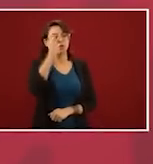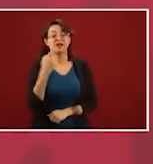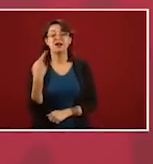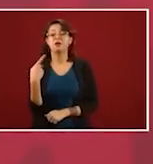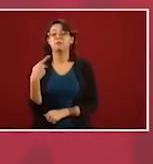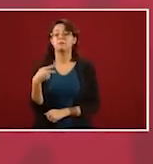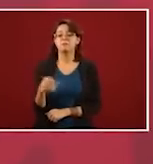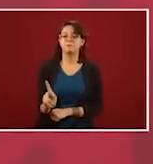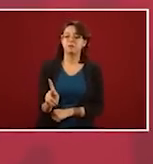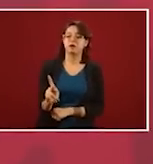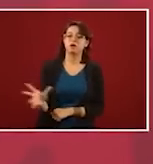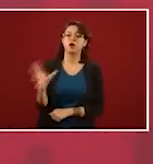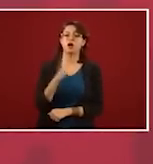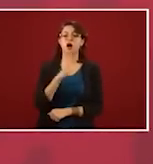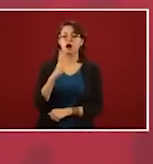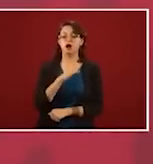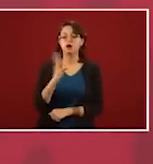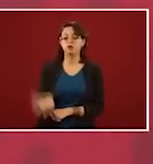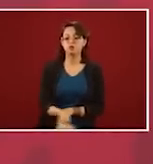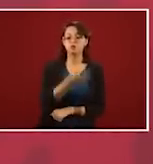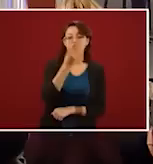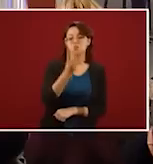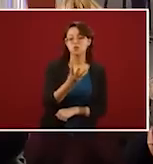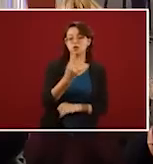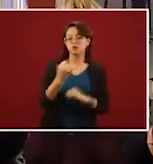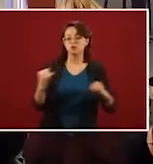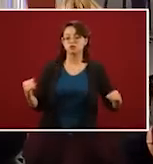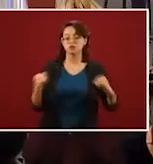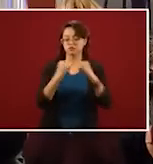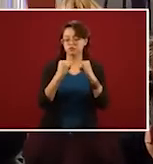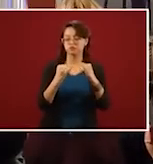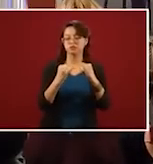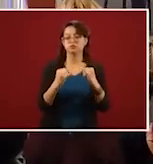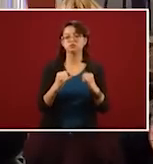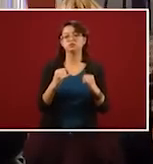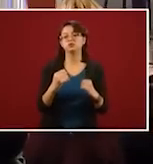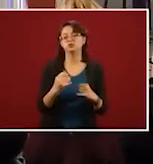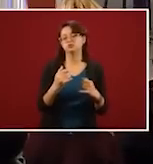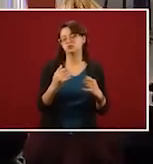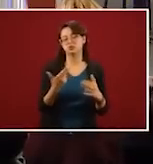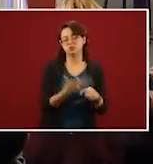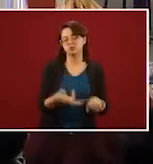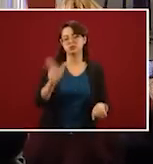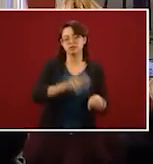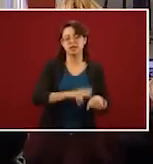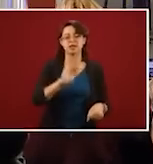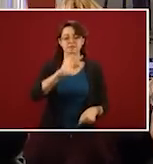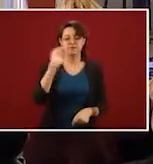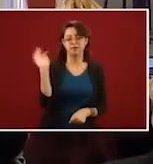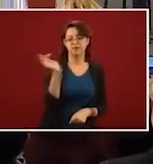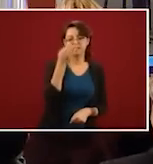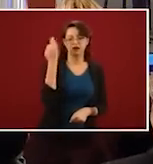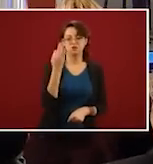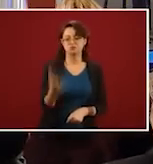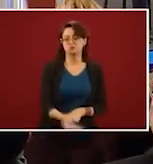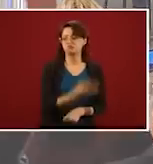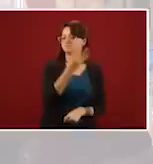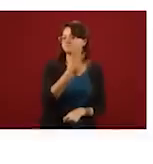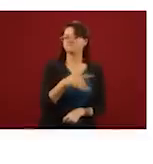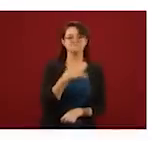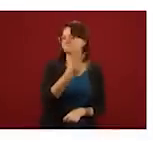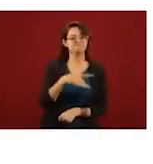hay 4 institutos y hospitales federales que no se han